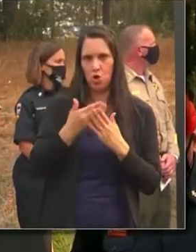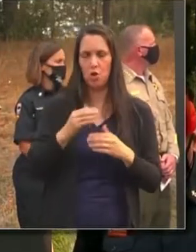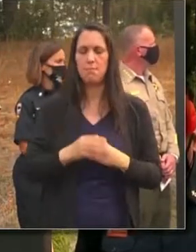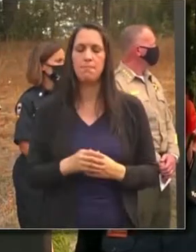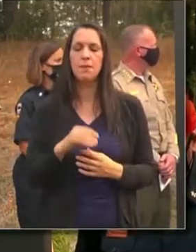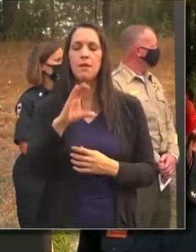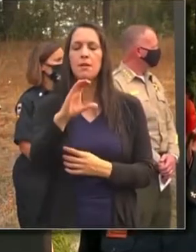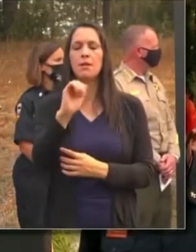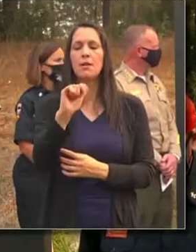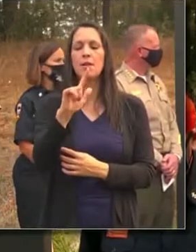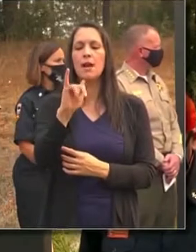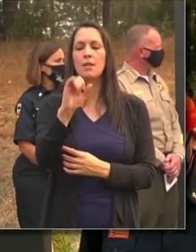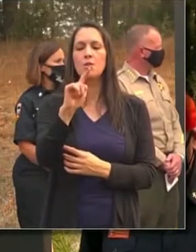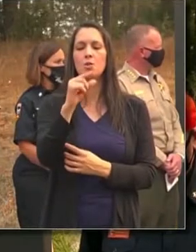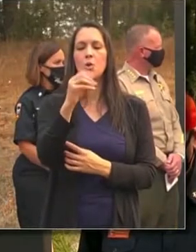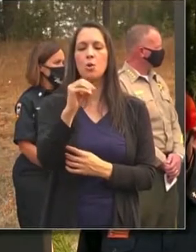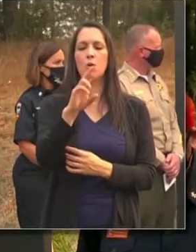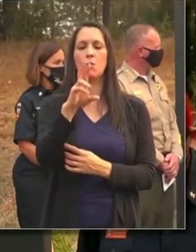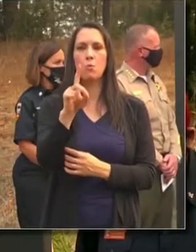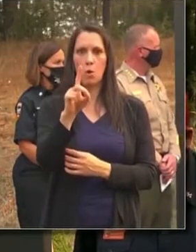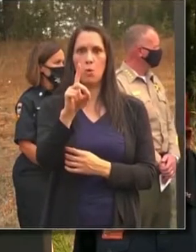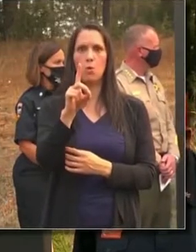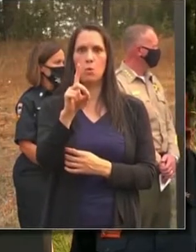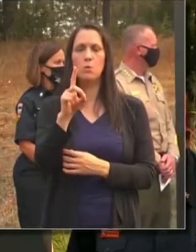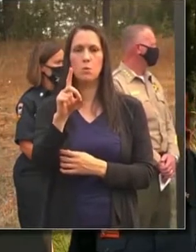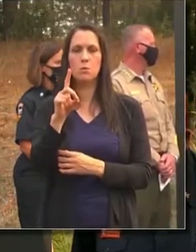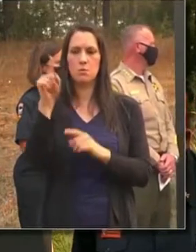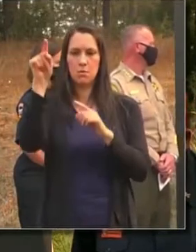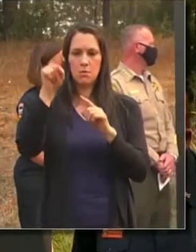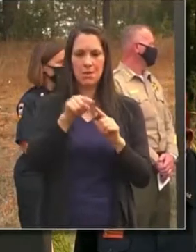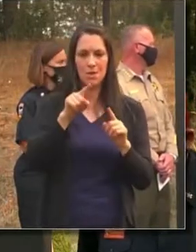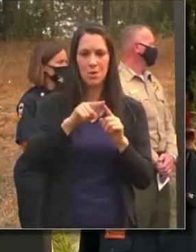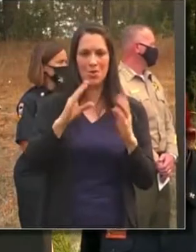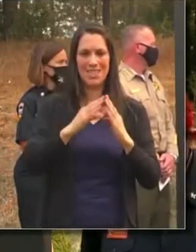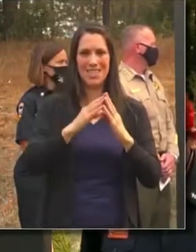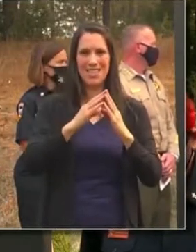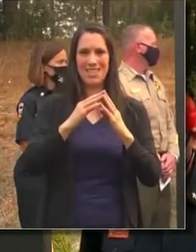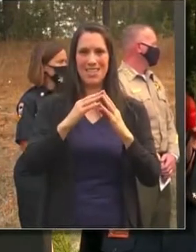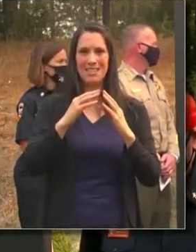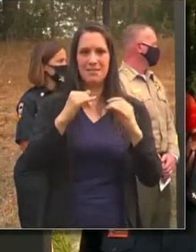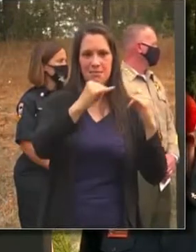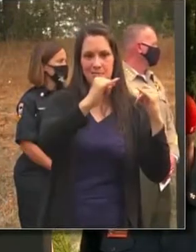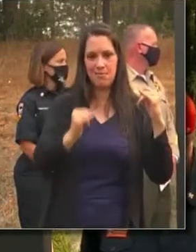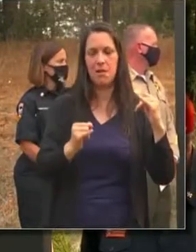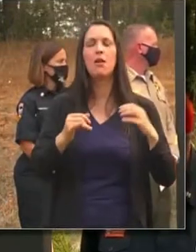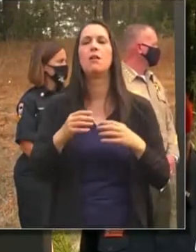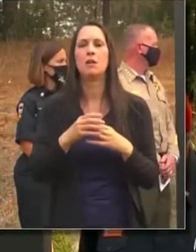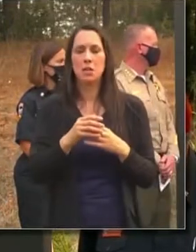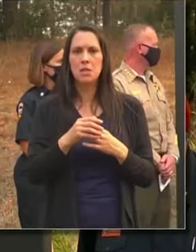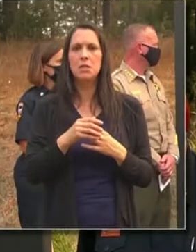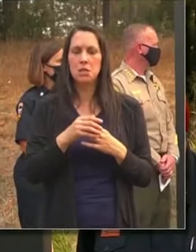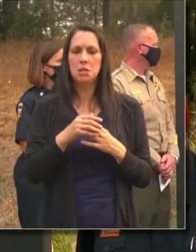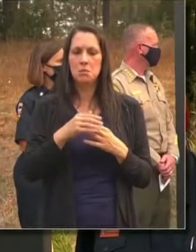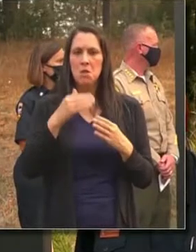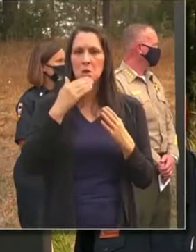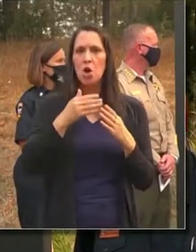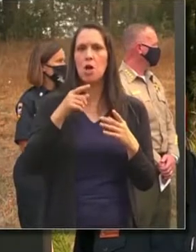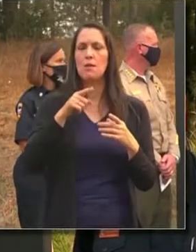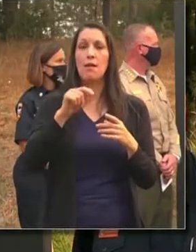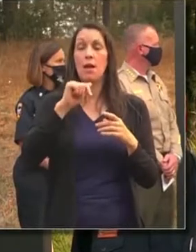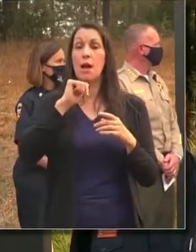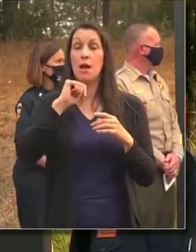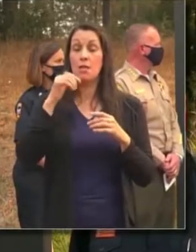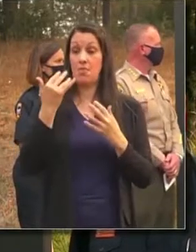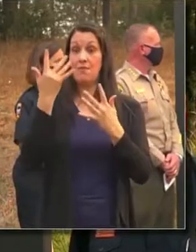calixto gas road a través de los límites de la ciudad se ve muy bien estamos patrullando y el resto de la carretera calixto verrault